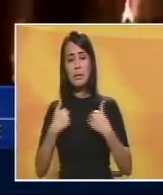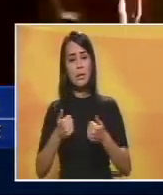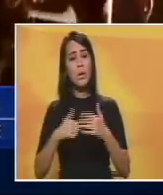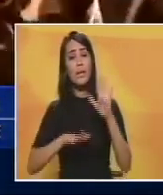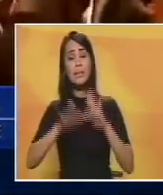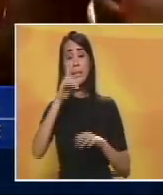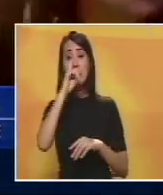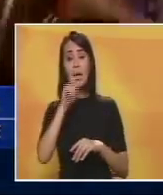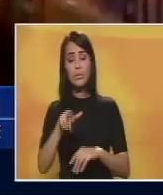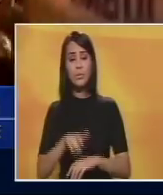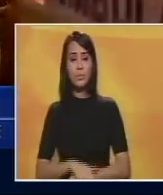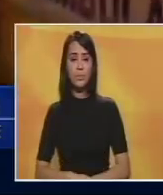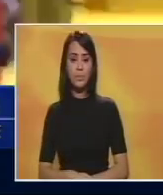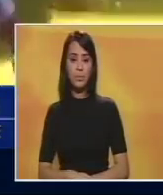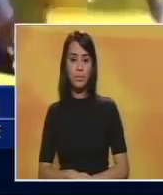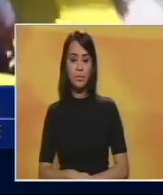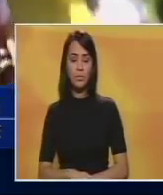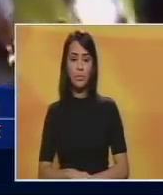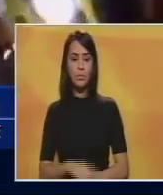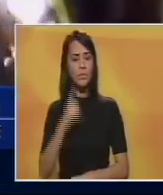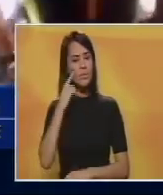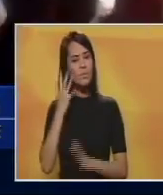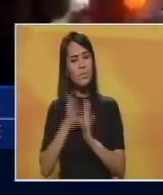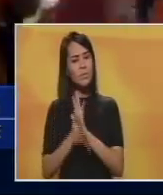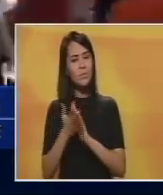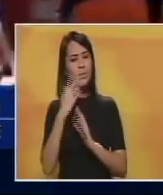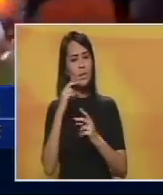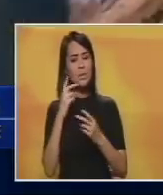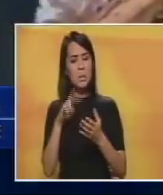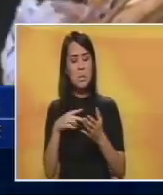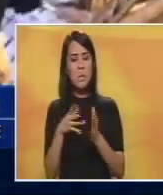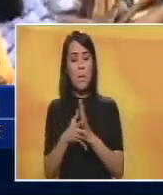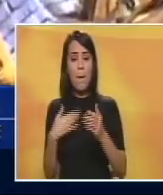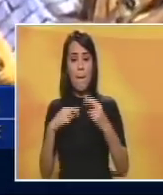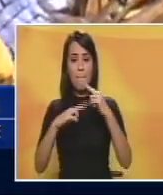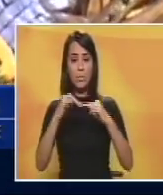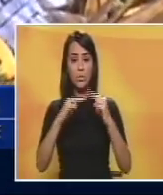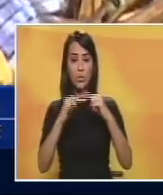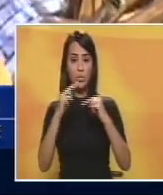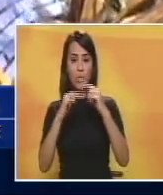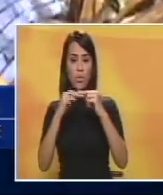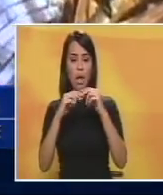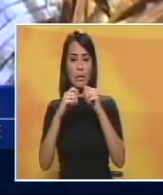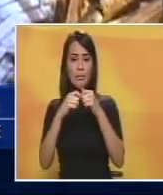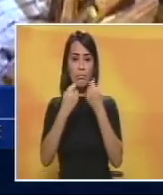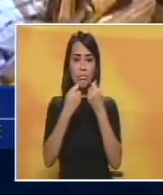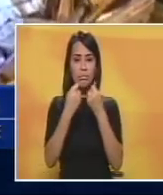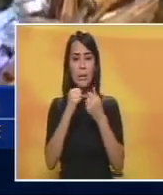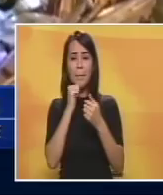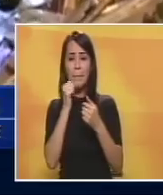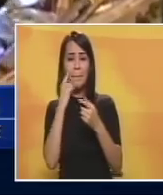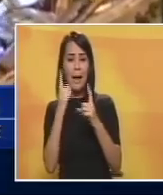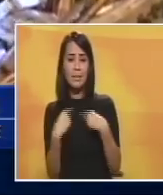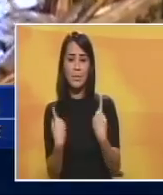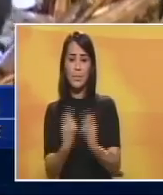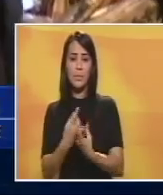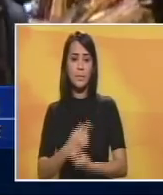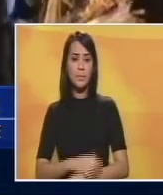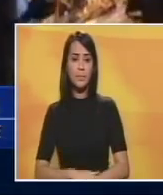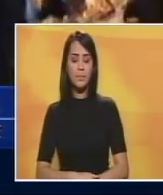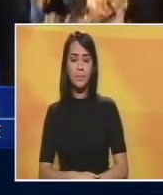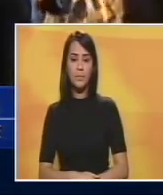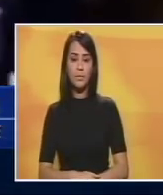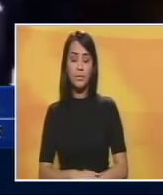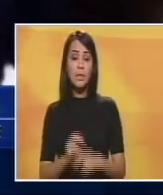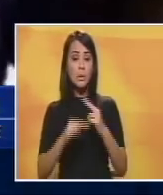15 años de edad. La principal hipótesis como causa del accidente es un fallo estructural de la construcción por mal estado del hormigón. Su